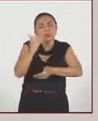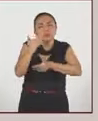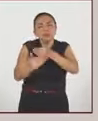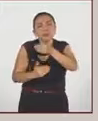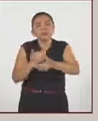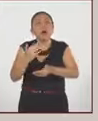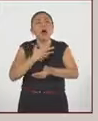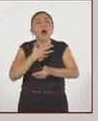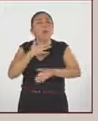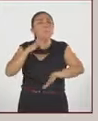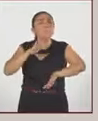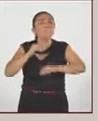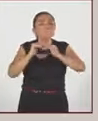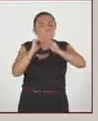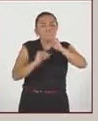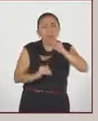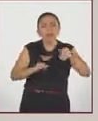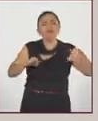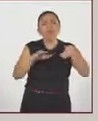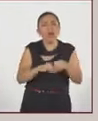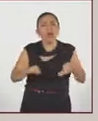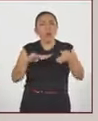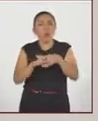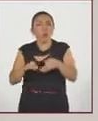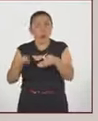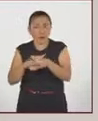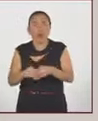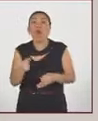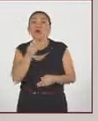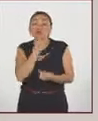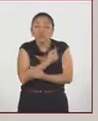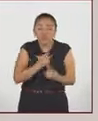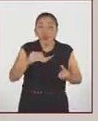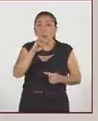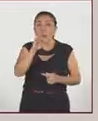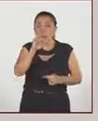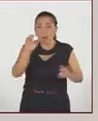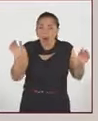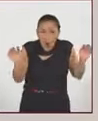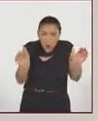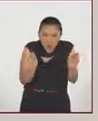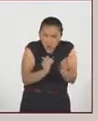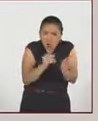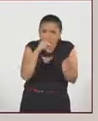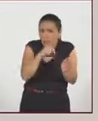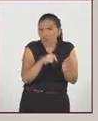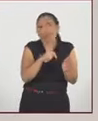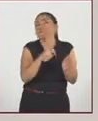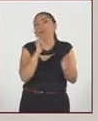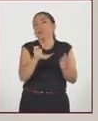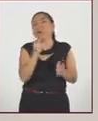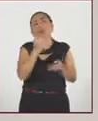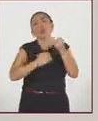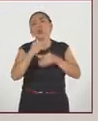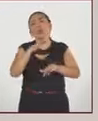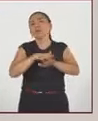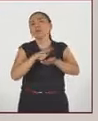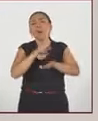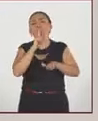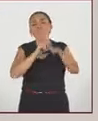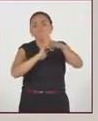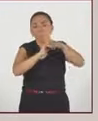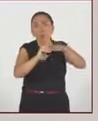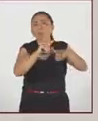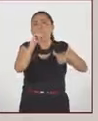vez menos frecuentemente. Es decir, los niños o bebés muy chiquitos, prácticamente todos tienen el pie plano. Conforme se